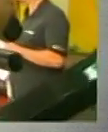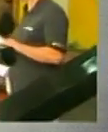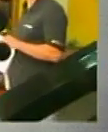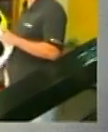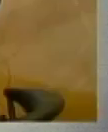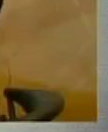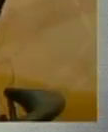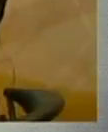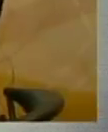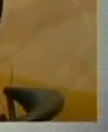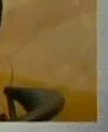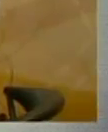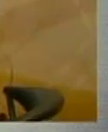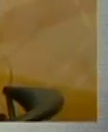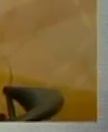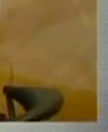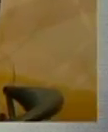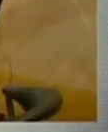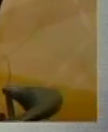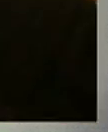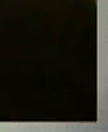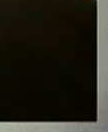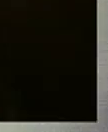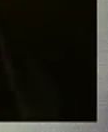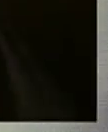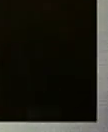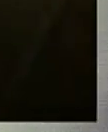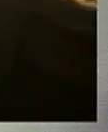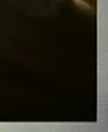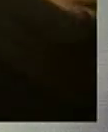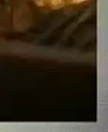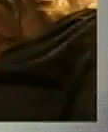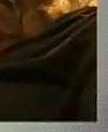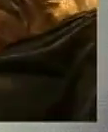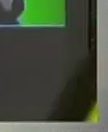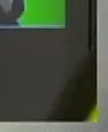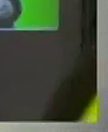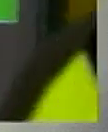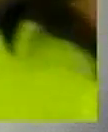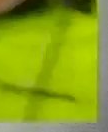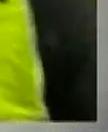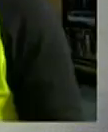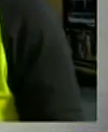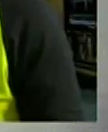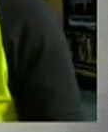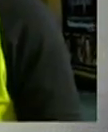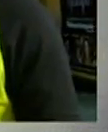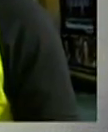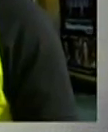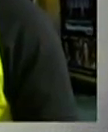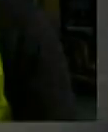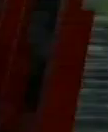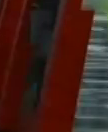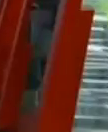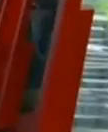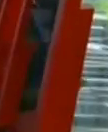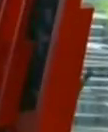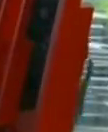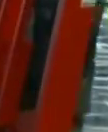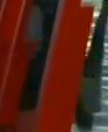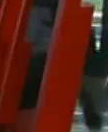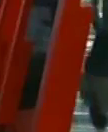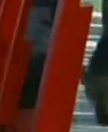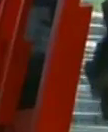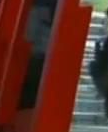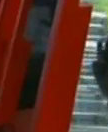de una televidente por el cambio en el formato y ubicación de la intérprete en lengua de señas en los programas que cuentan con esta herramienta. Me